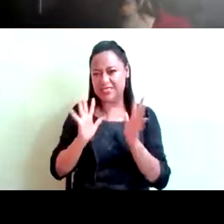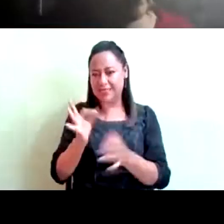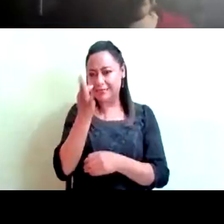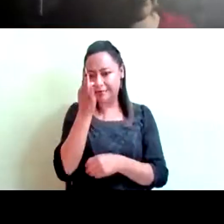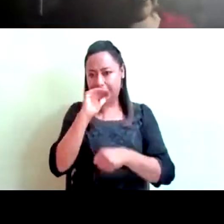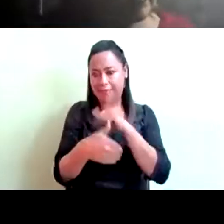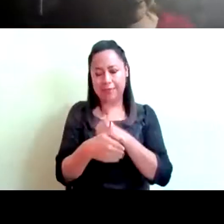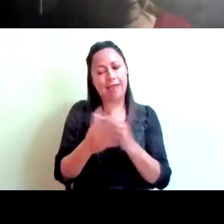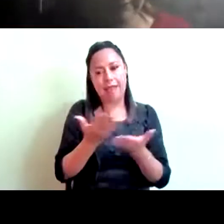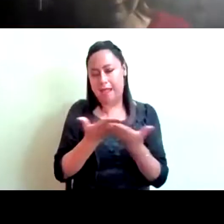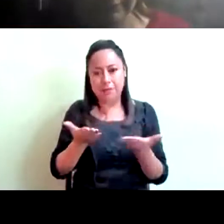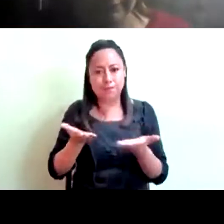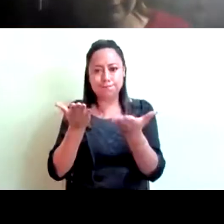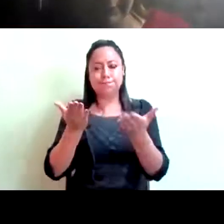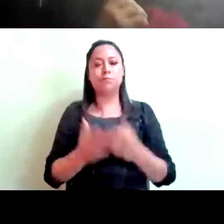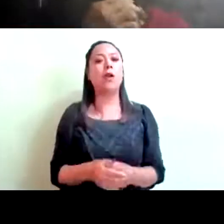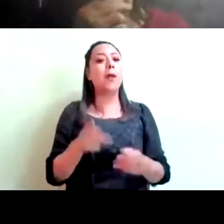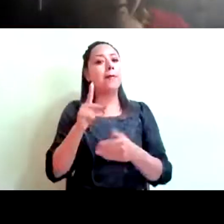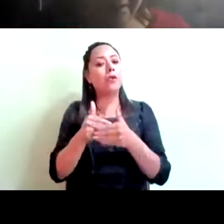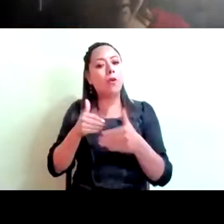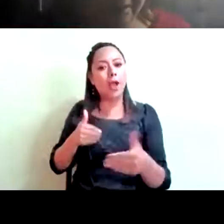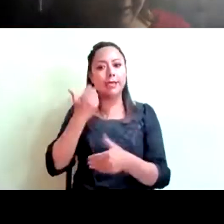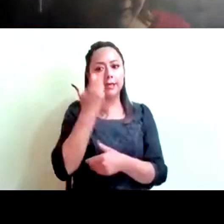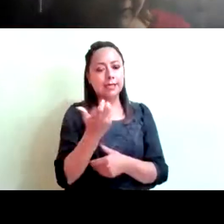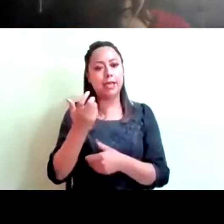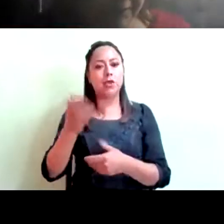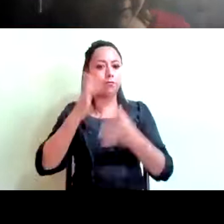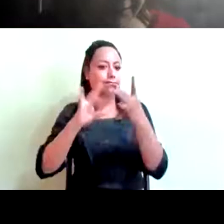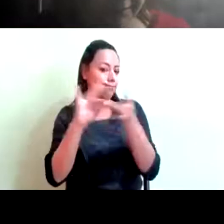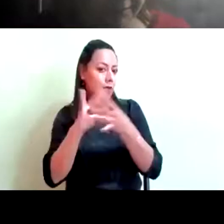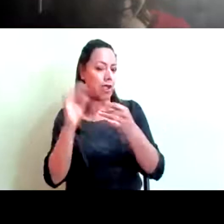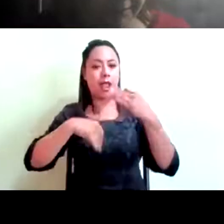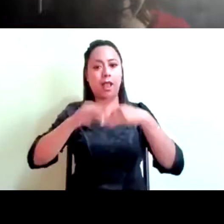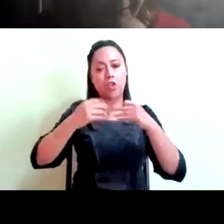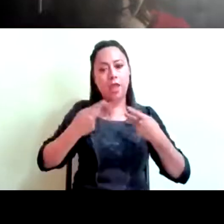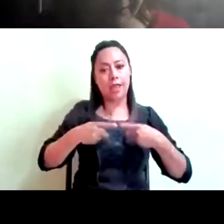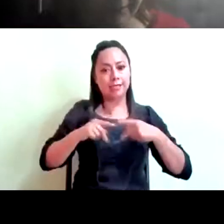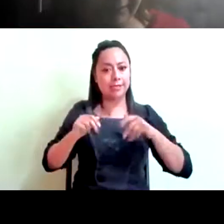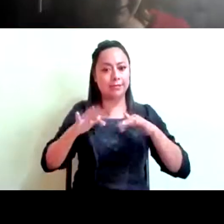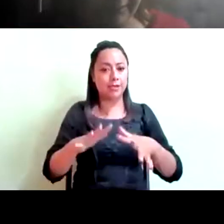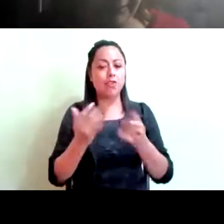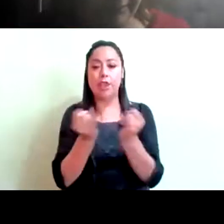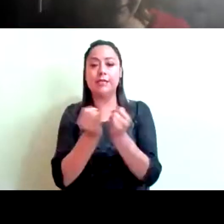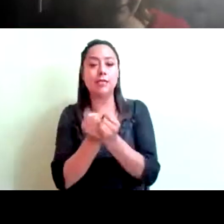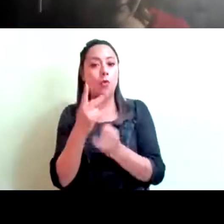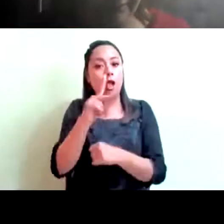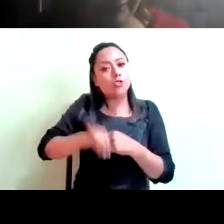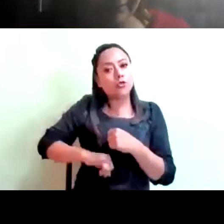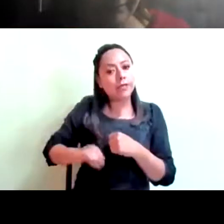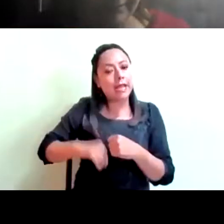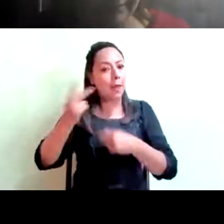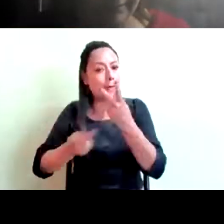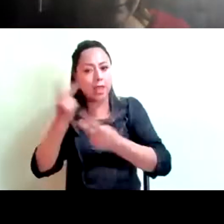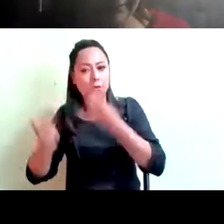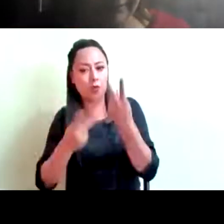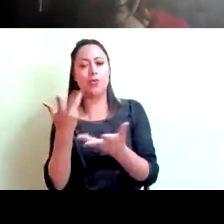la palabra. Antes, comentar con toda la audiencia, agradecer su presencia y su interés. Todas las preguntas que amablemente